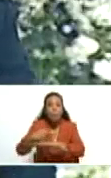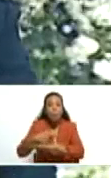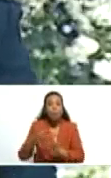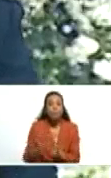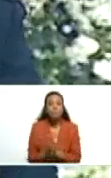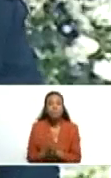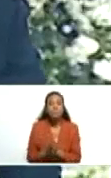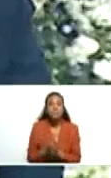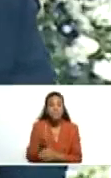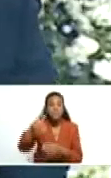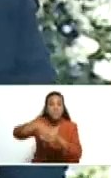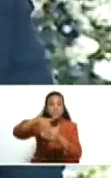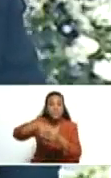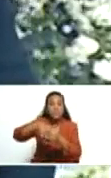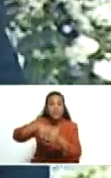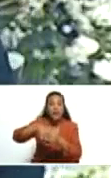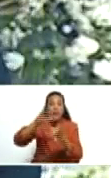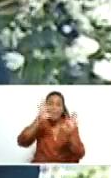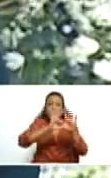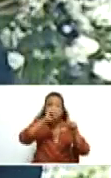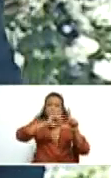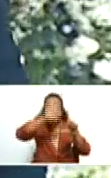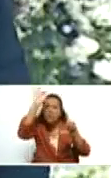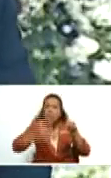Se lanzó al combate. Las encuestas decían